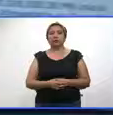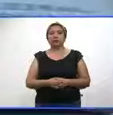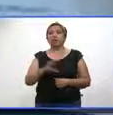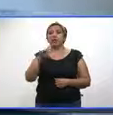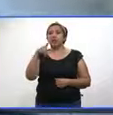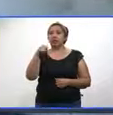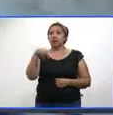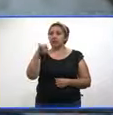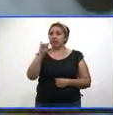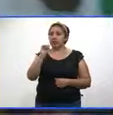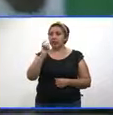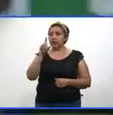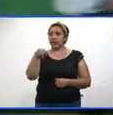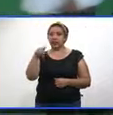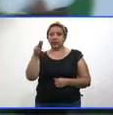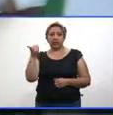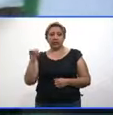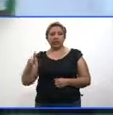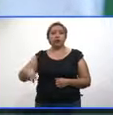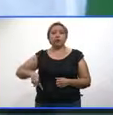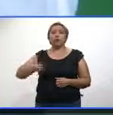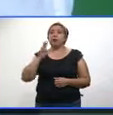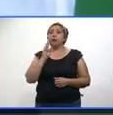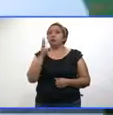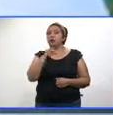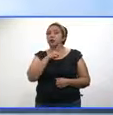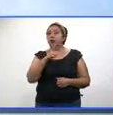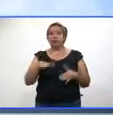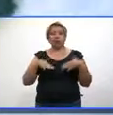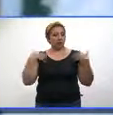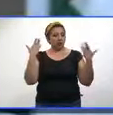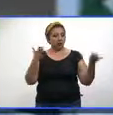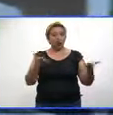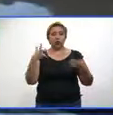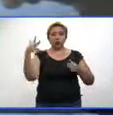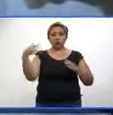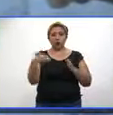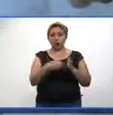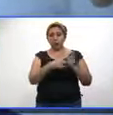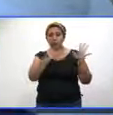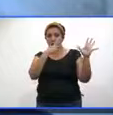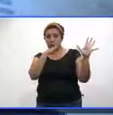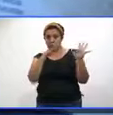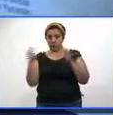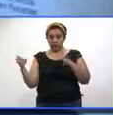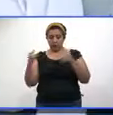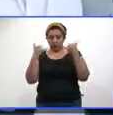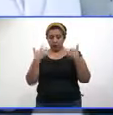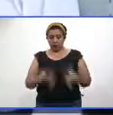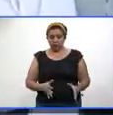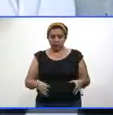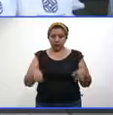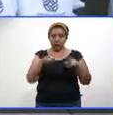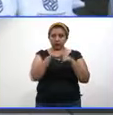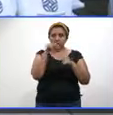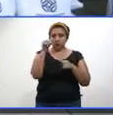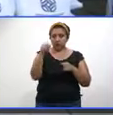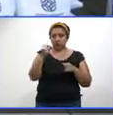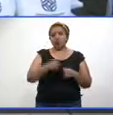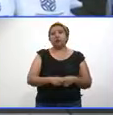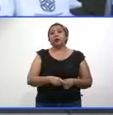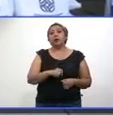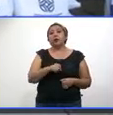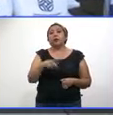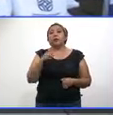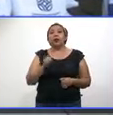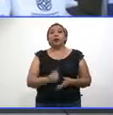En Chaxinquín, el gobernador Mauricio Vila Dosal inició la distribución de 8.900 toneladas de semilla de maíz para consumo a beneficio